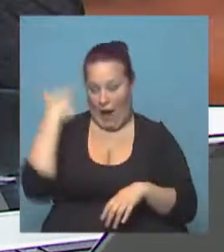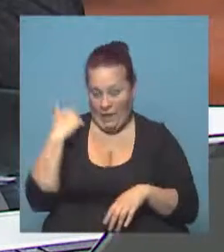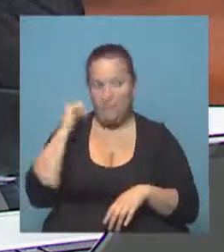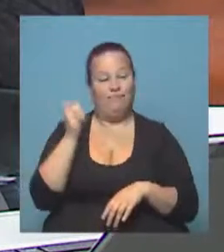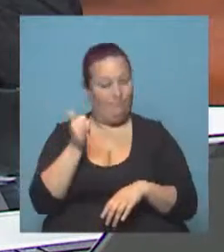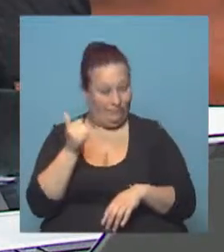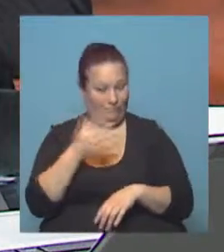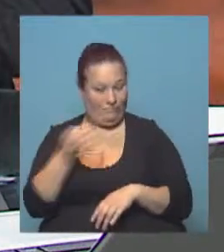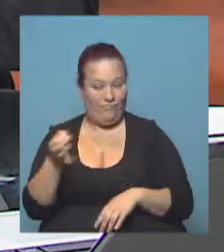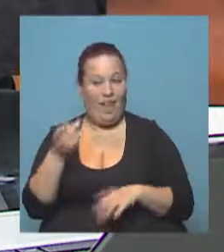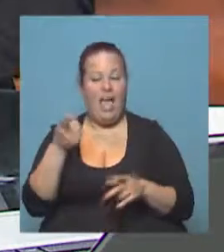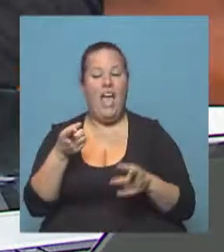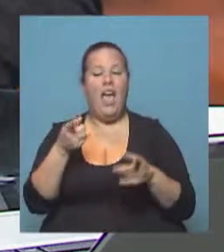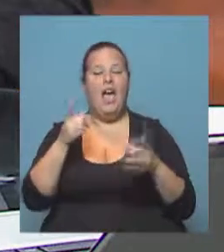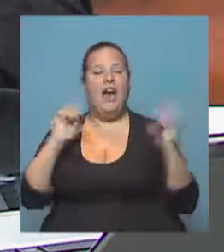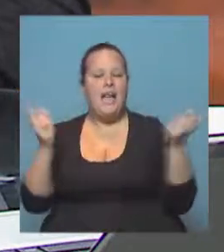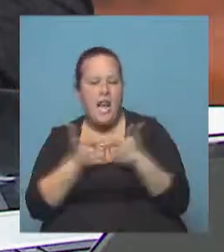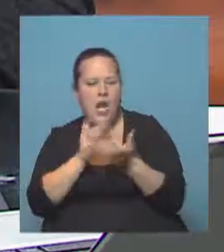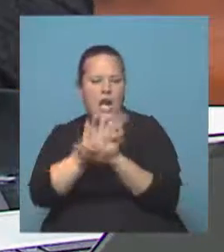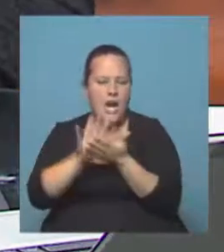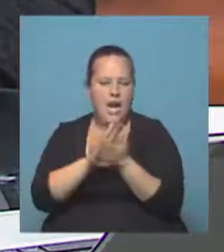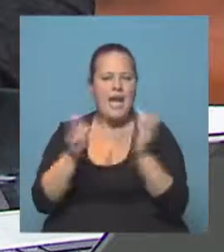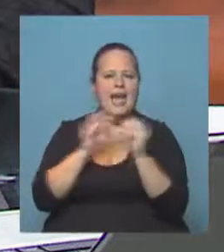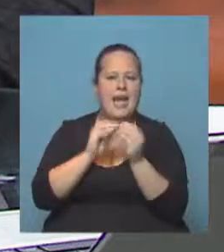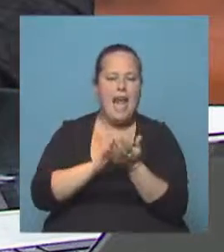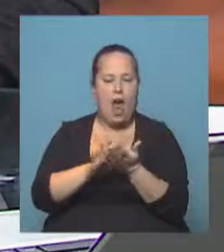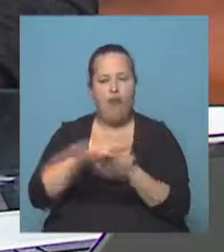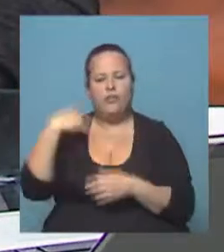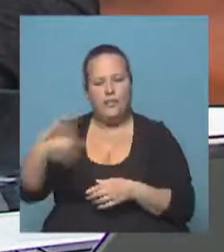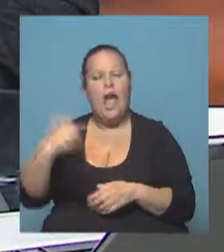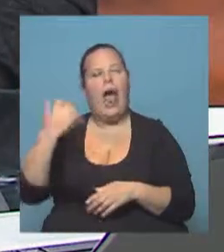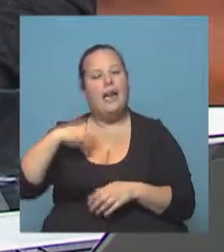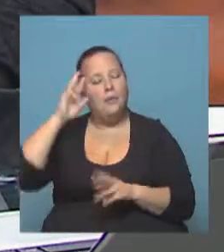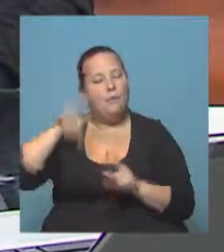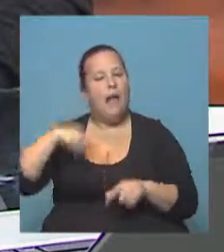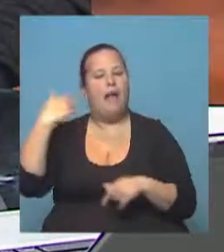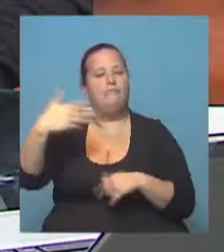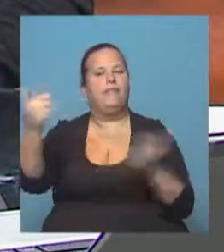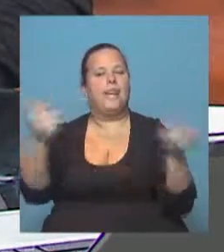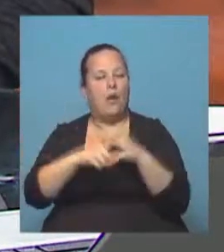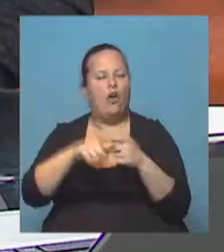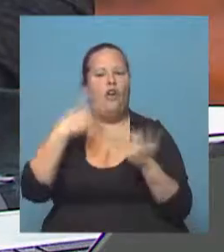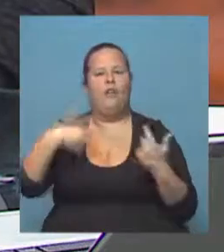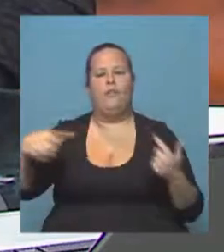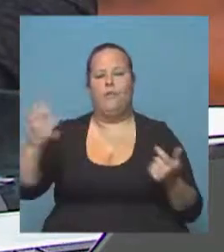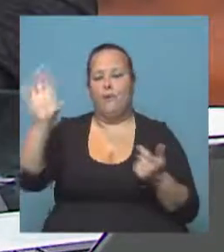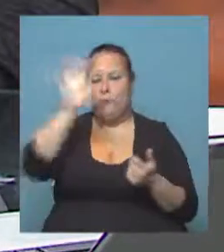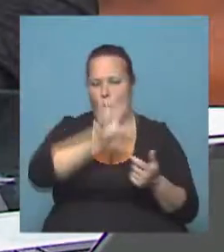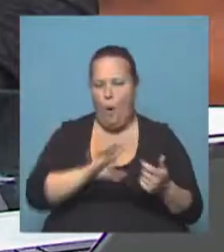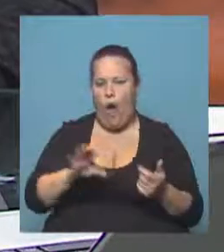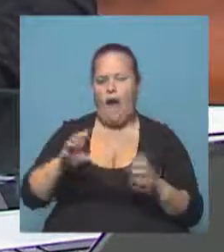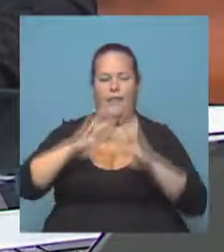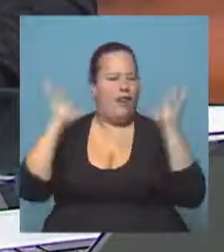claro, exactamente. Hay ronda de negocios que se hacen permanentemente y Argentina está proyectando ronda de negocios en distintos puntos